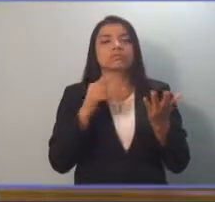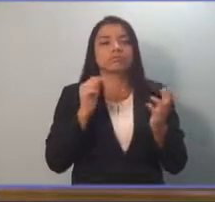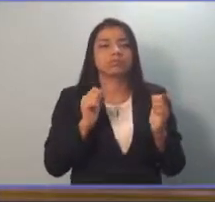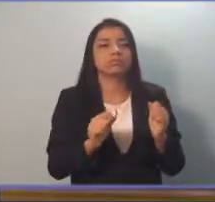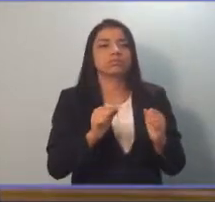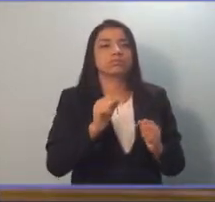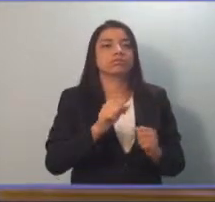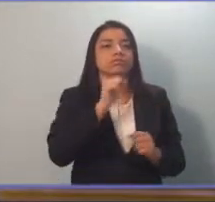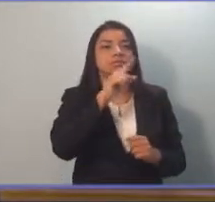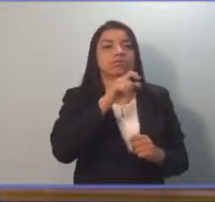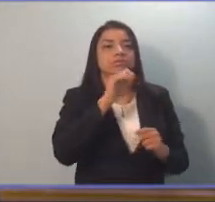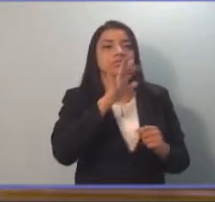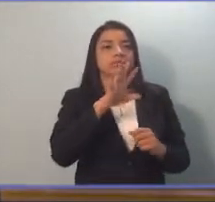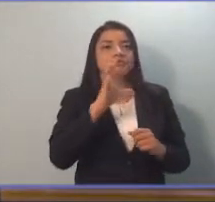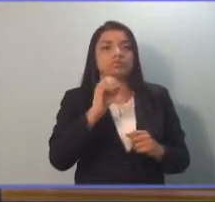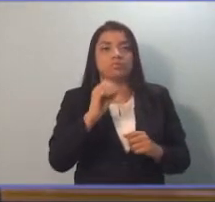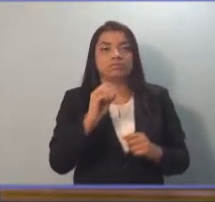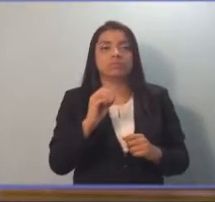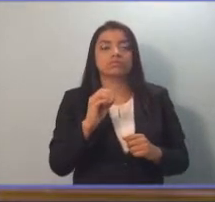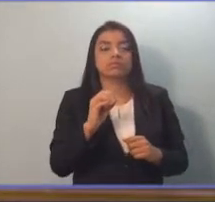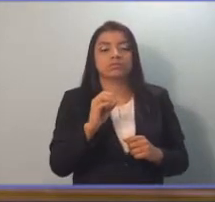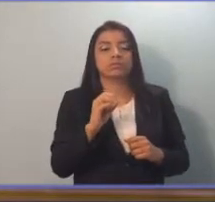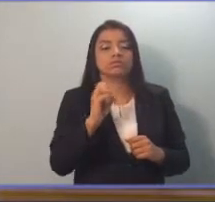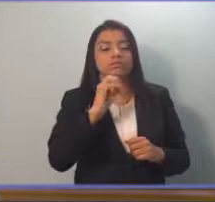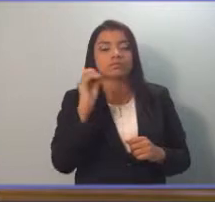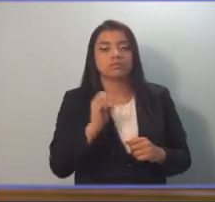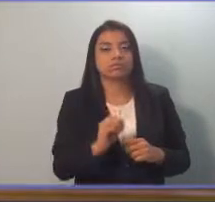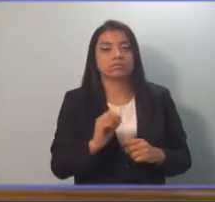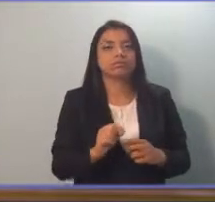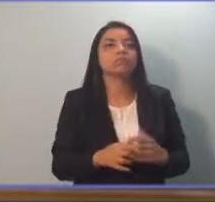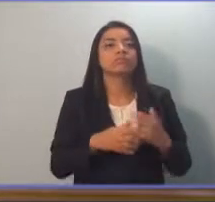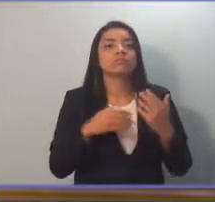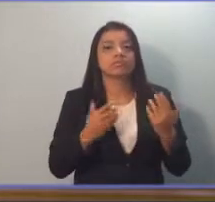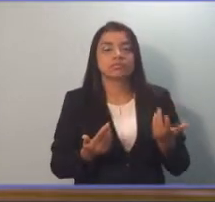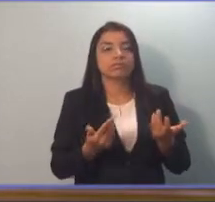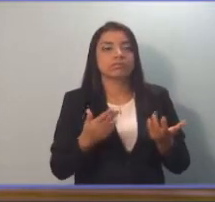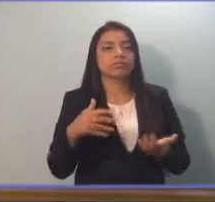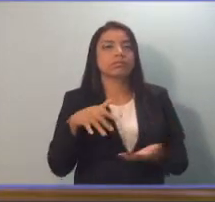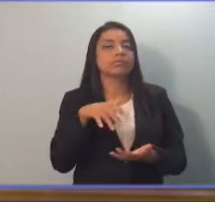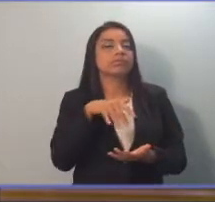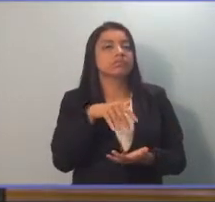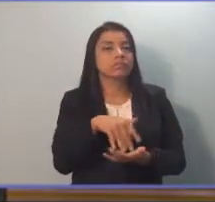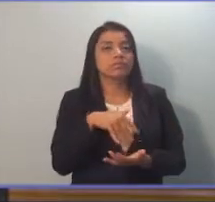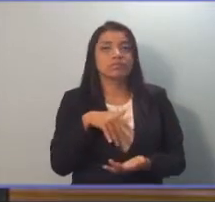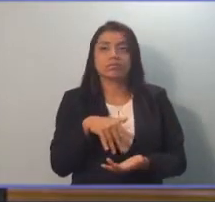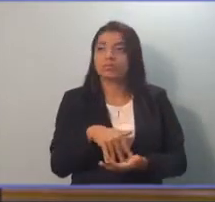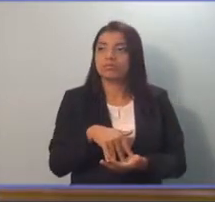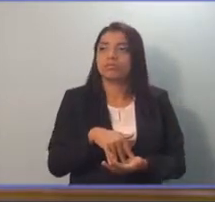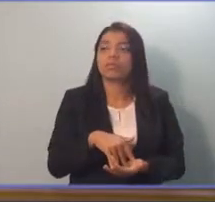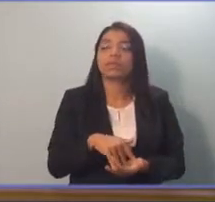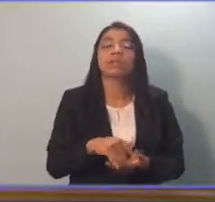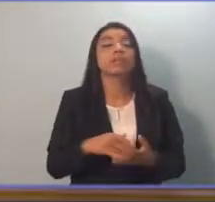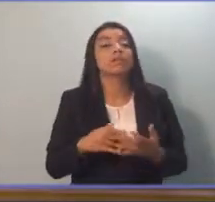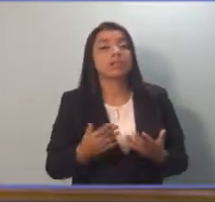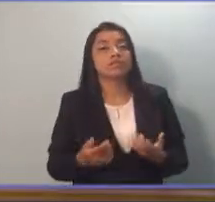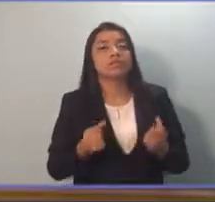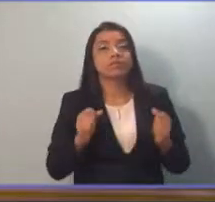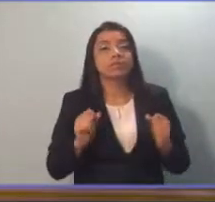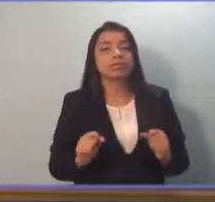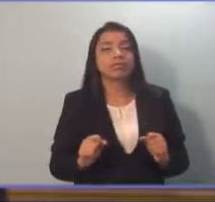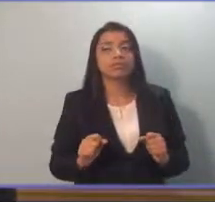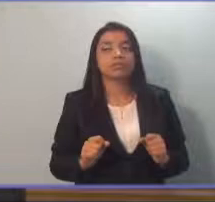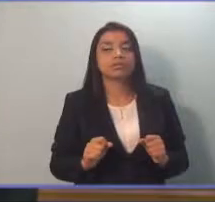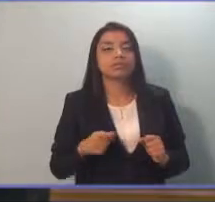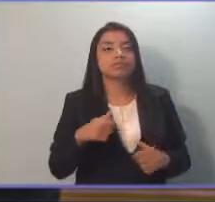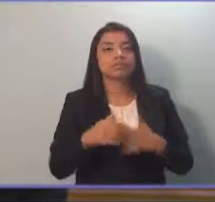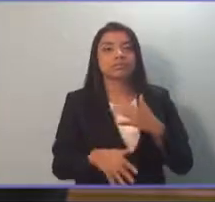al 150%. Todavía sobrepoblación, pero significativamente menor y